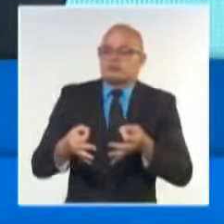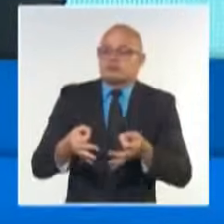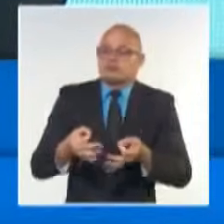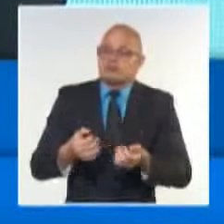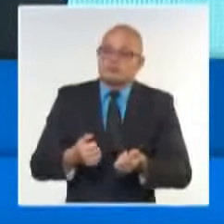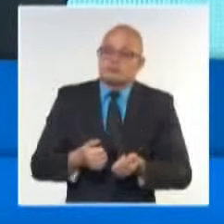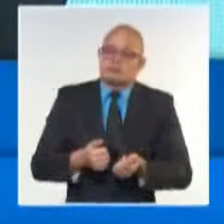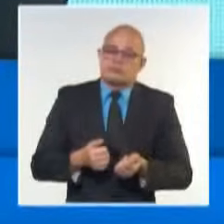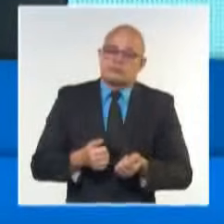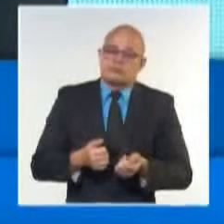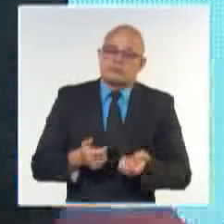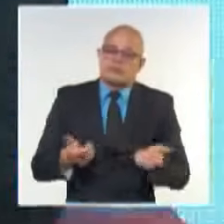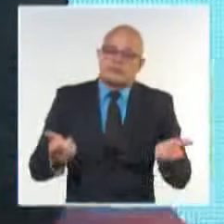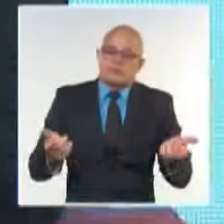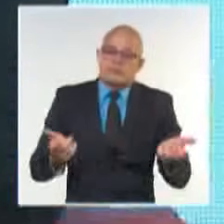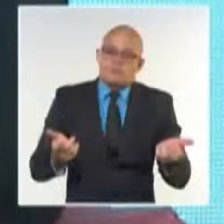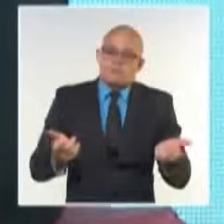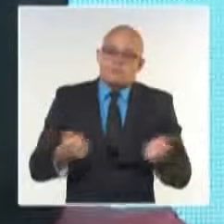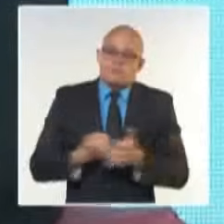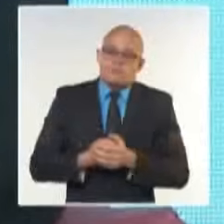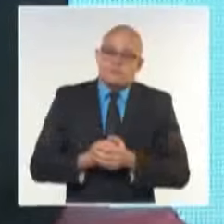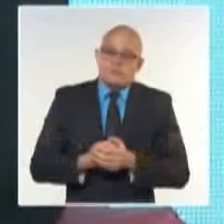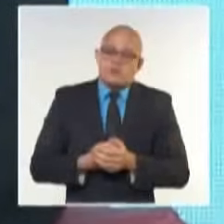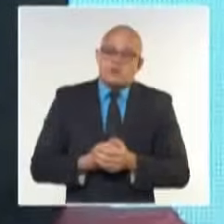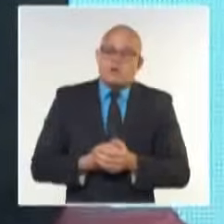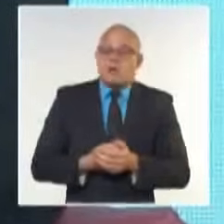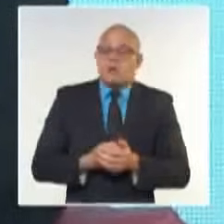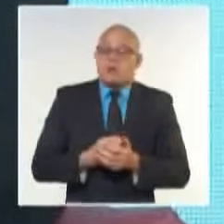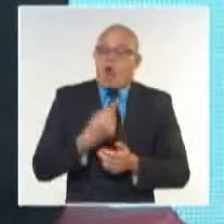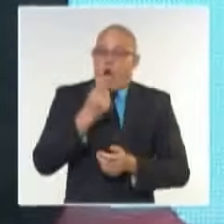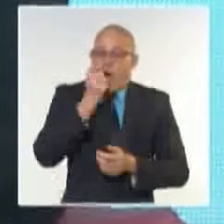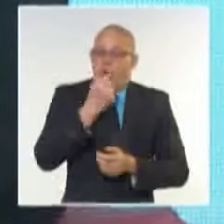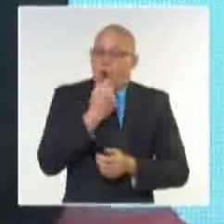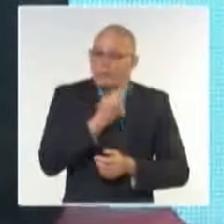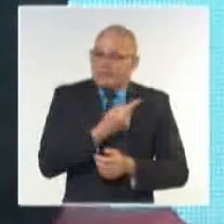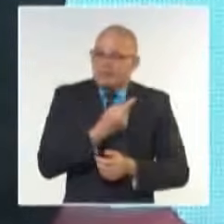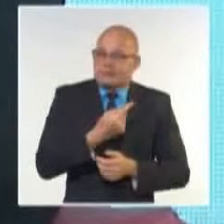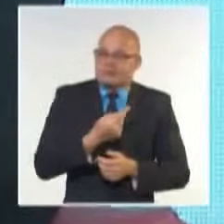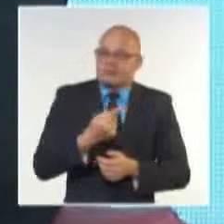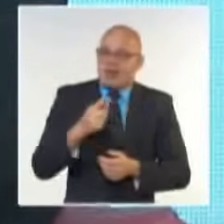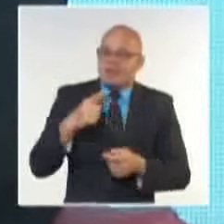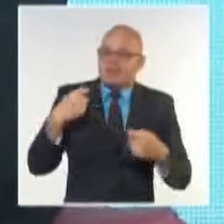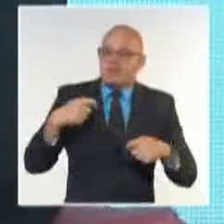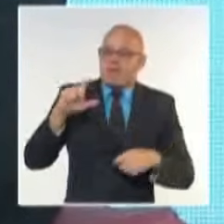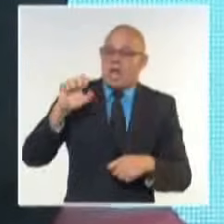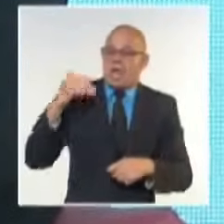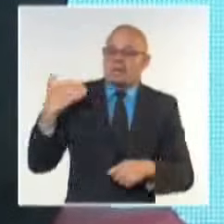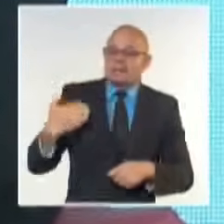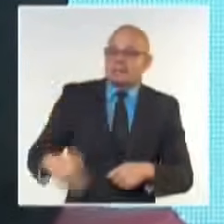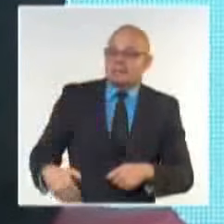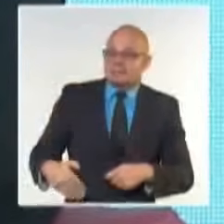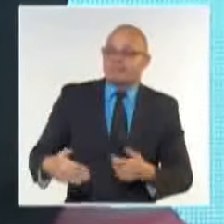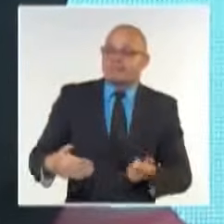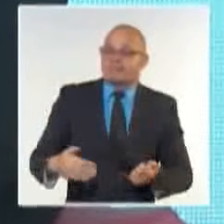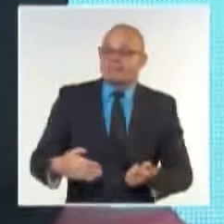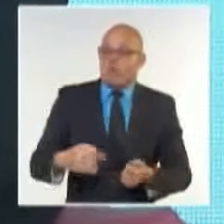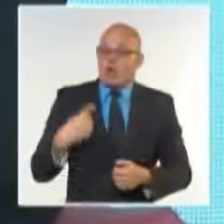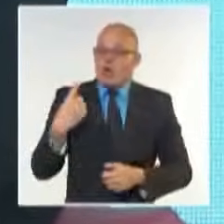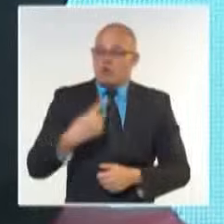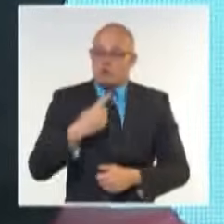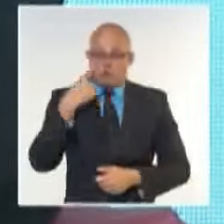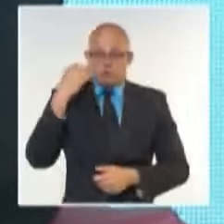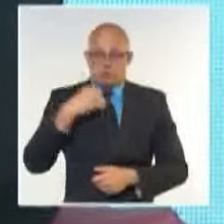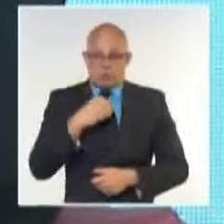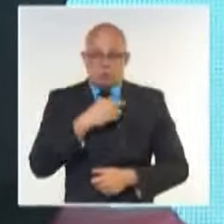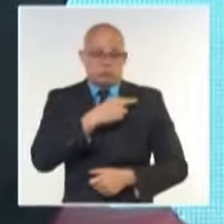indudablemente el concepto de la ética que tiene que tener los cuadros, de una forma u otra, dirigimos y tenemos recursos públicos que son del